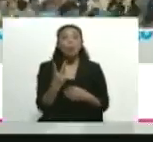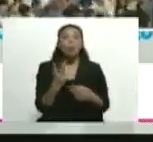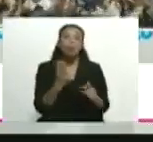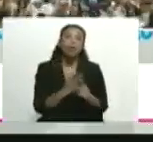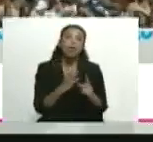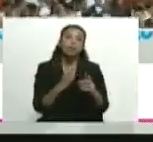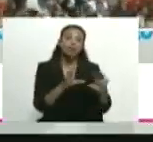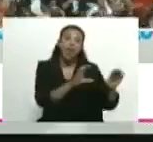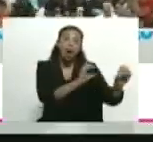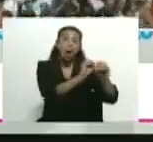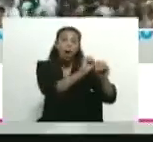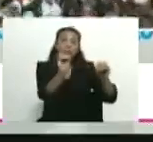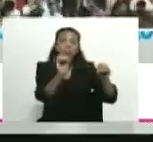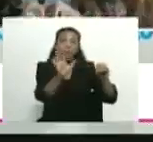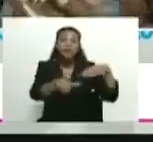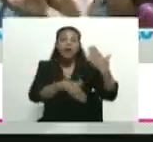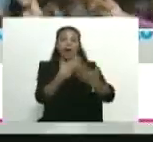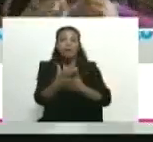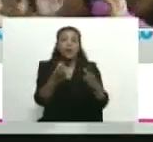el occidente del país